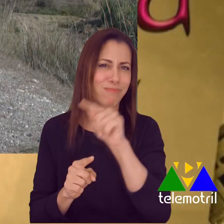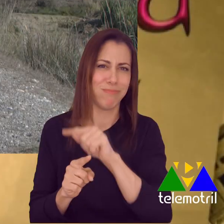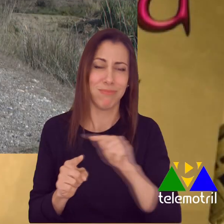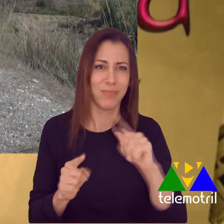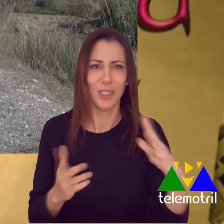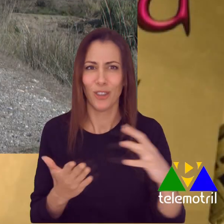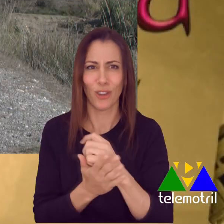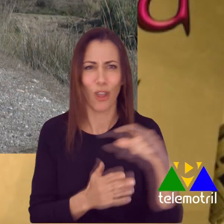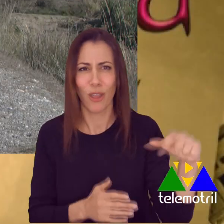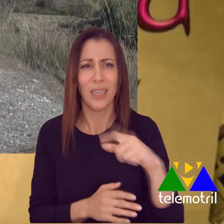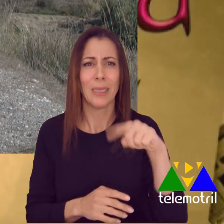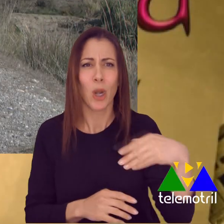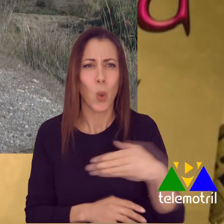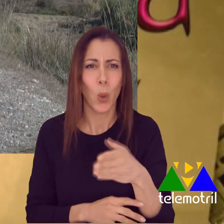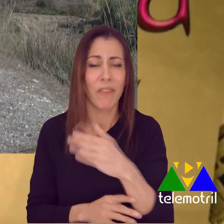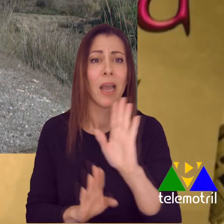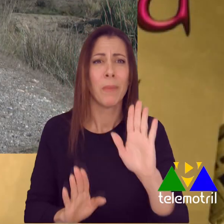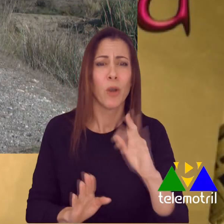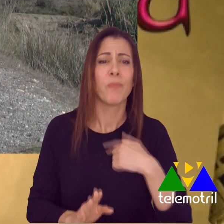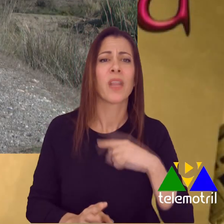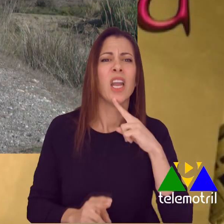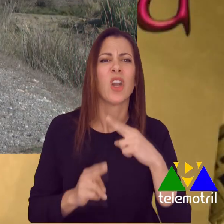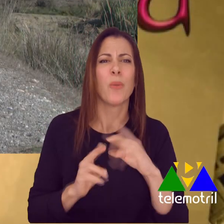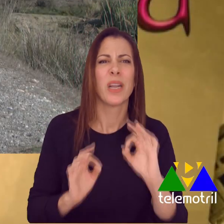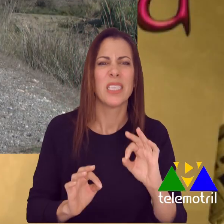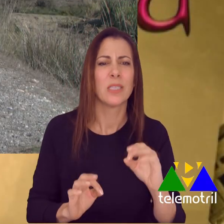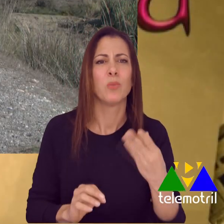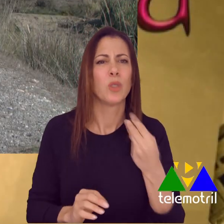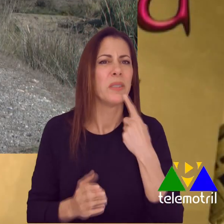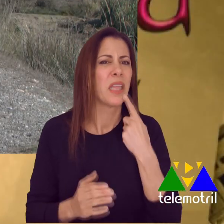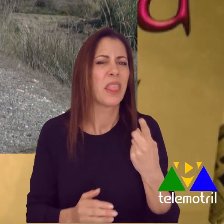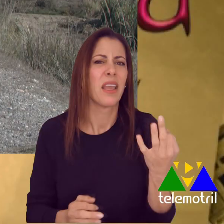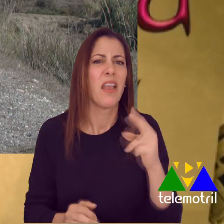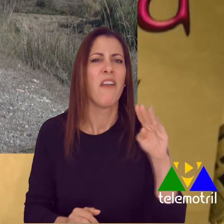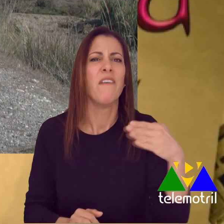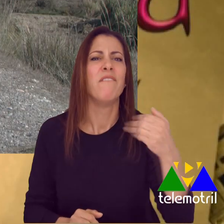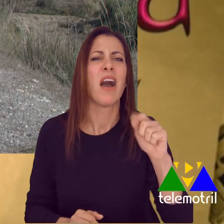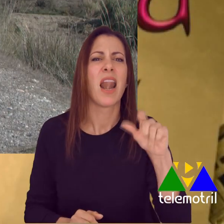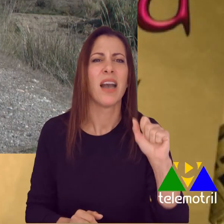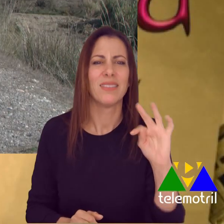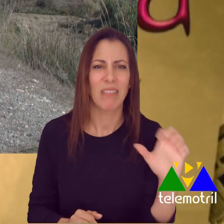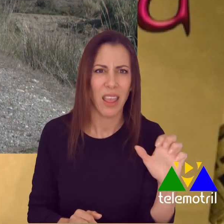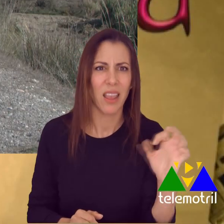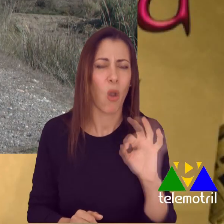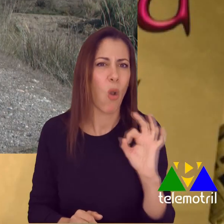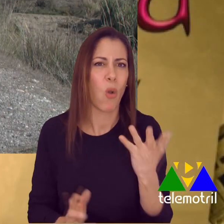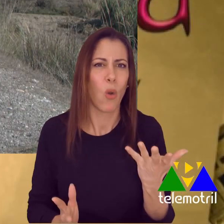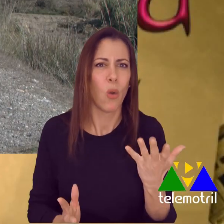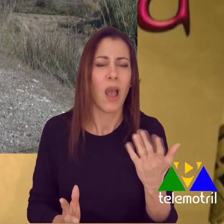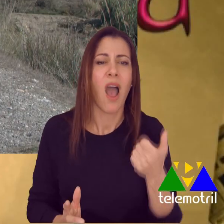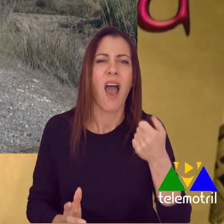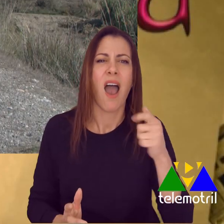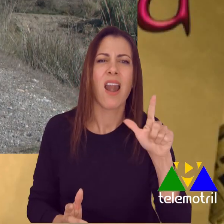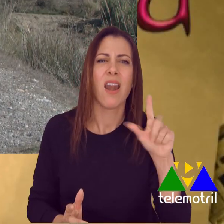de la Culebra. Oye, los balates, ¿no? Decimos una palabra aquí, incluso muchas veces nos reímos, ¿no? Por el término balate. Al